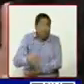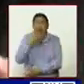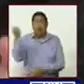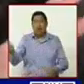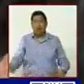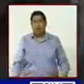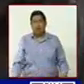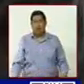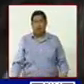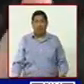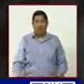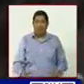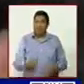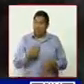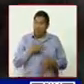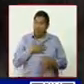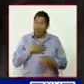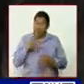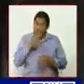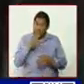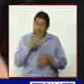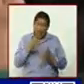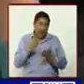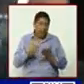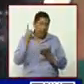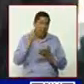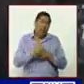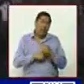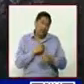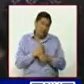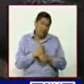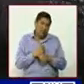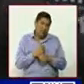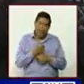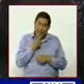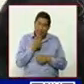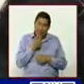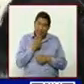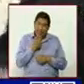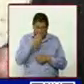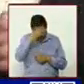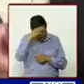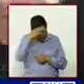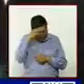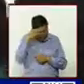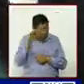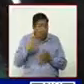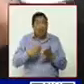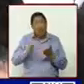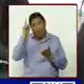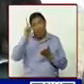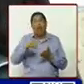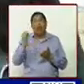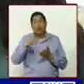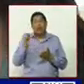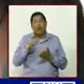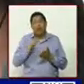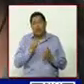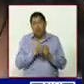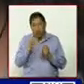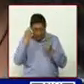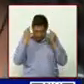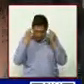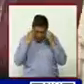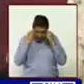Sí, decir a nuestras mamás que ya hemos pasado de año. Con el sudor de la cabeza han aprobado. Sí, con el sudor, con